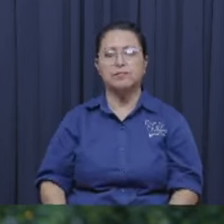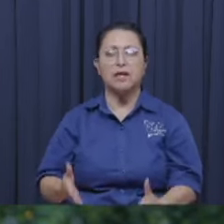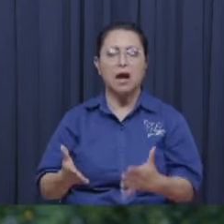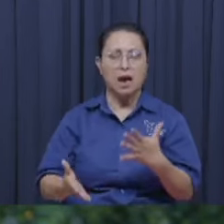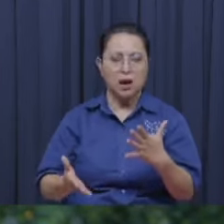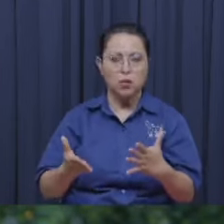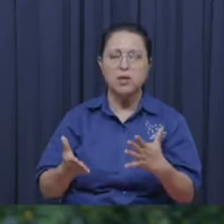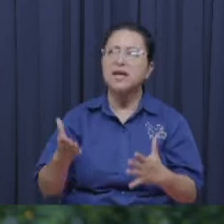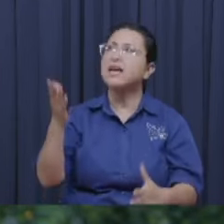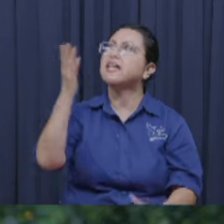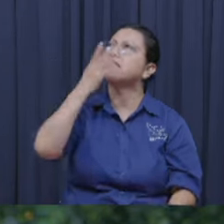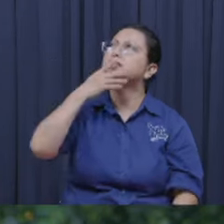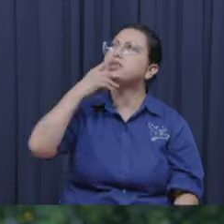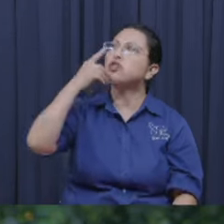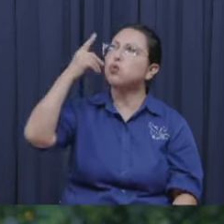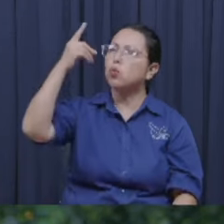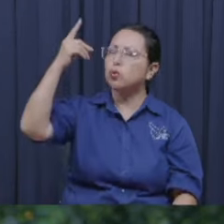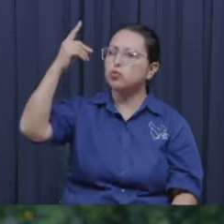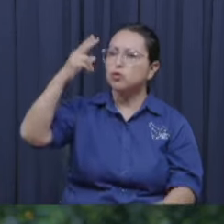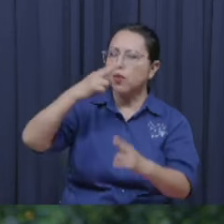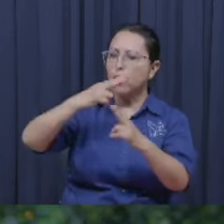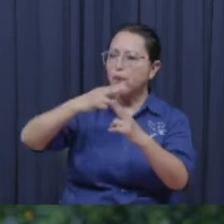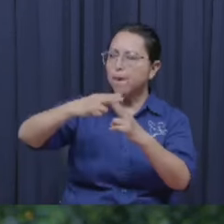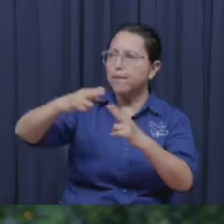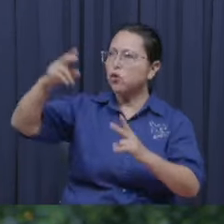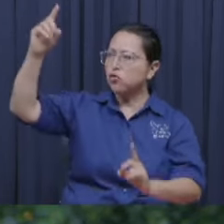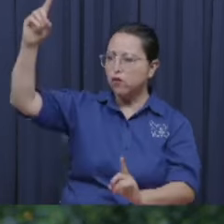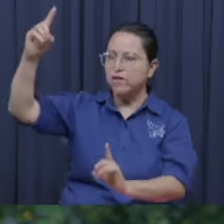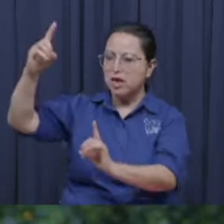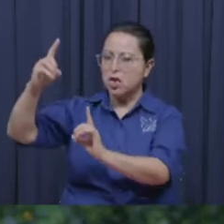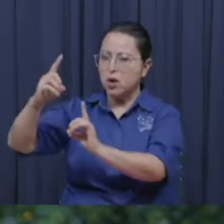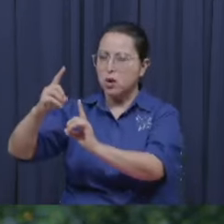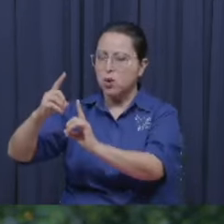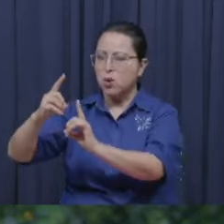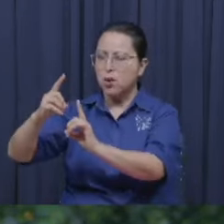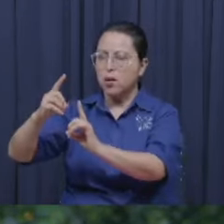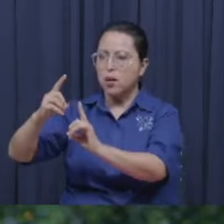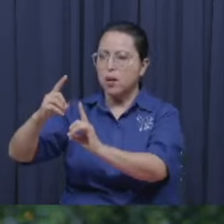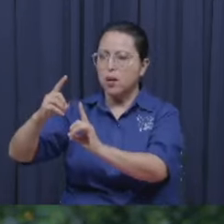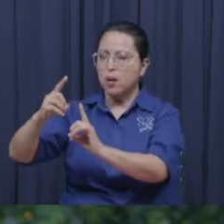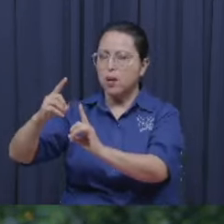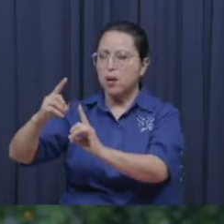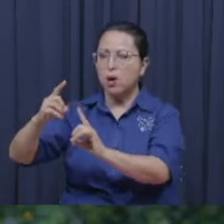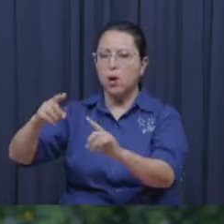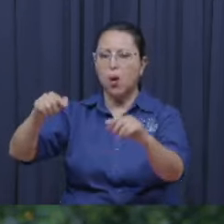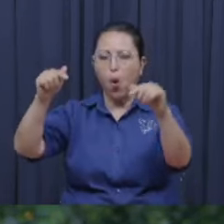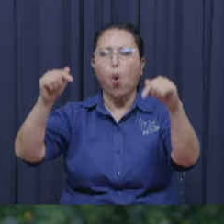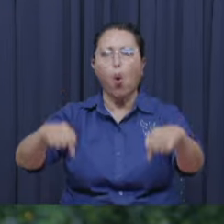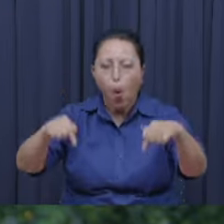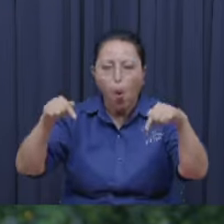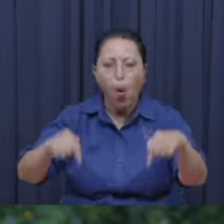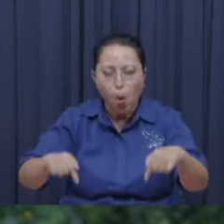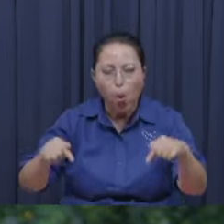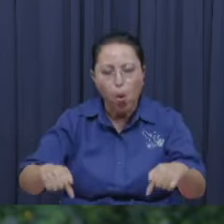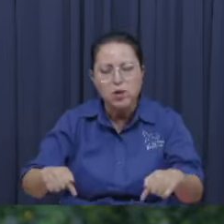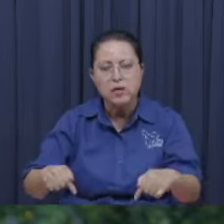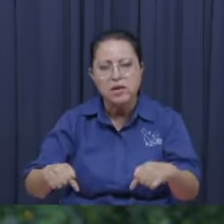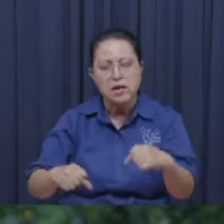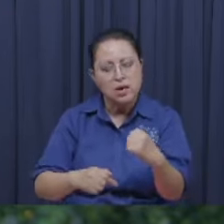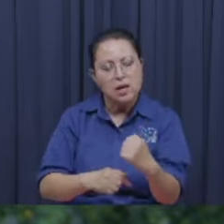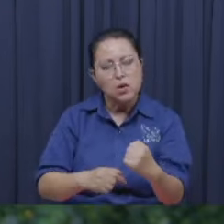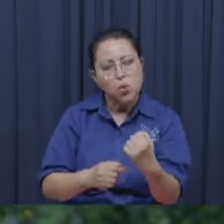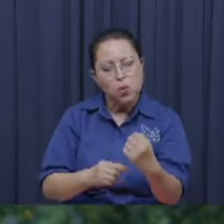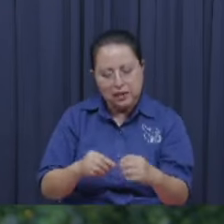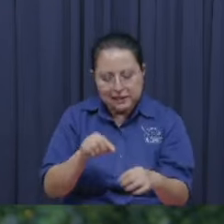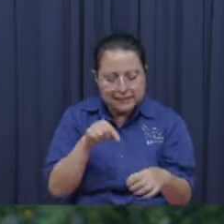aunque el Señor venga mañana, hoy planto un árbol. ¿Para qué va a plantar un árbol ahorita si